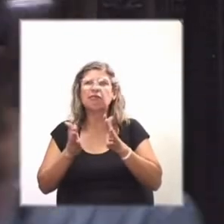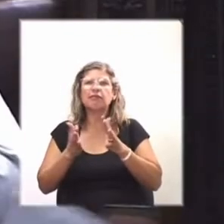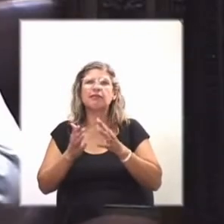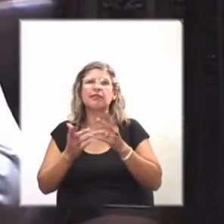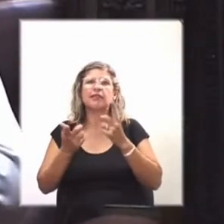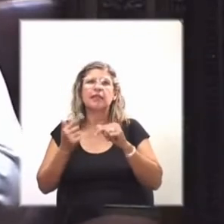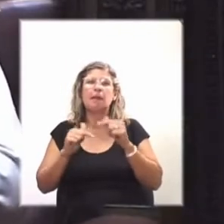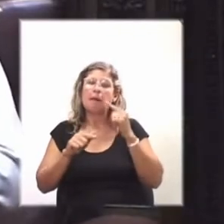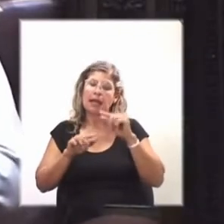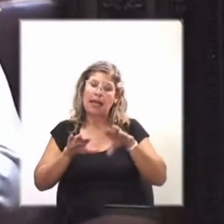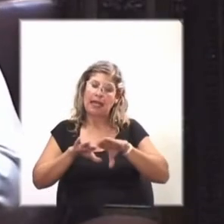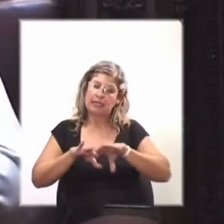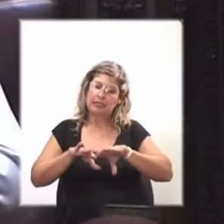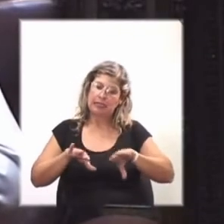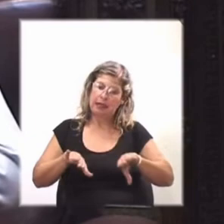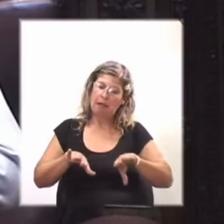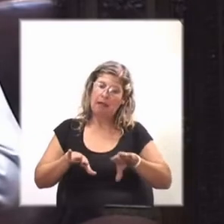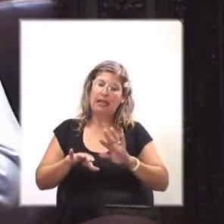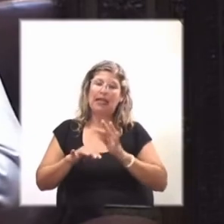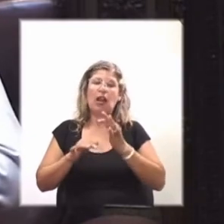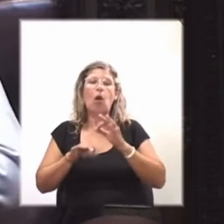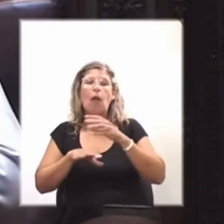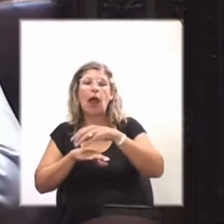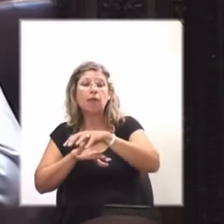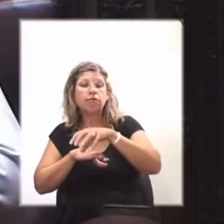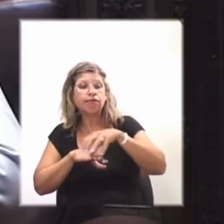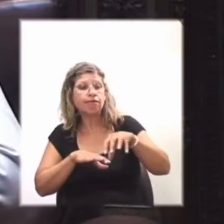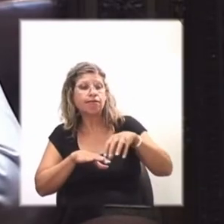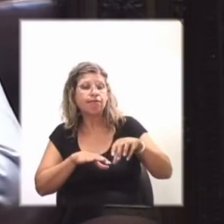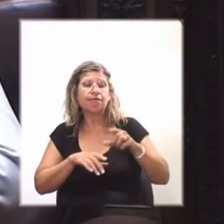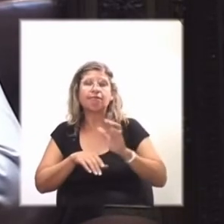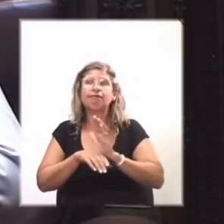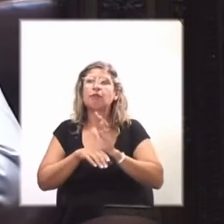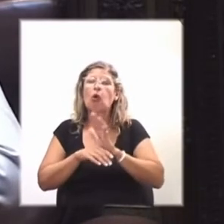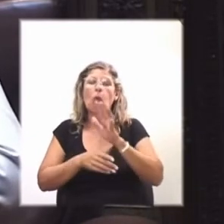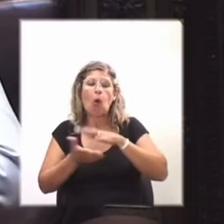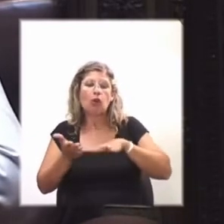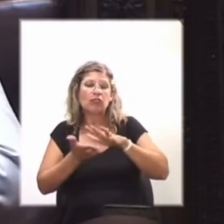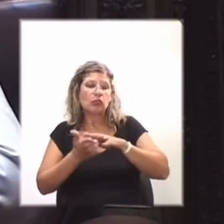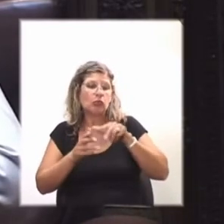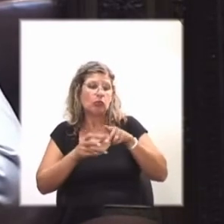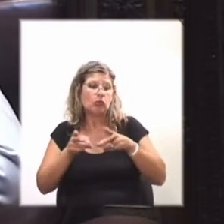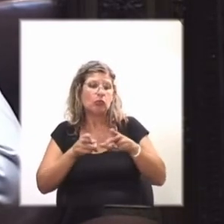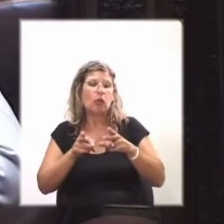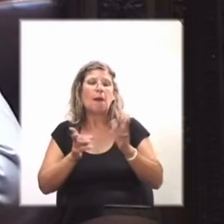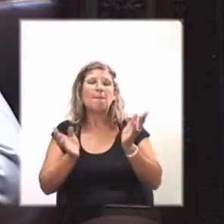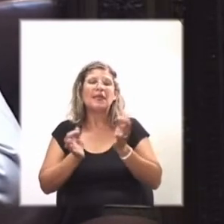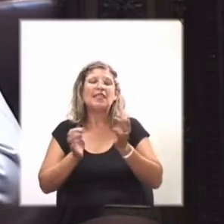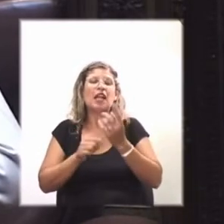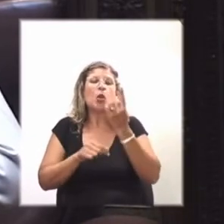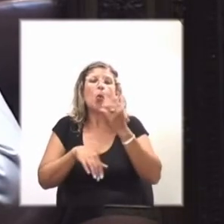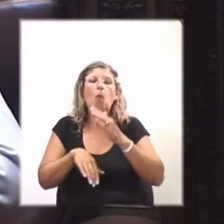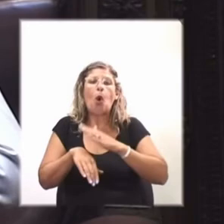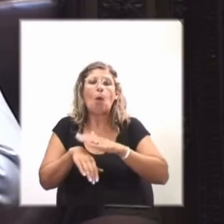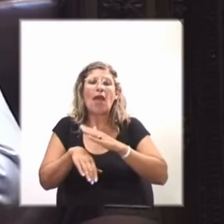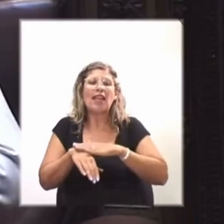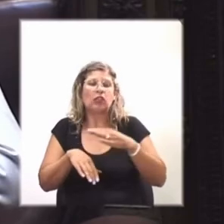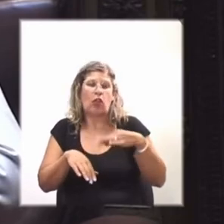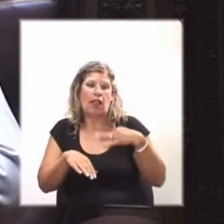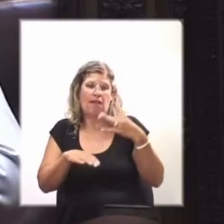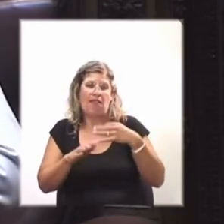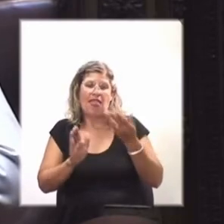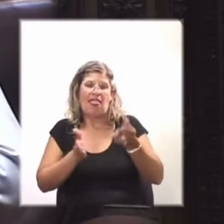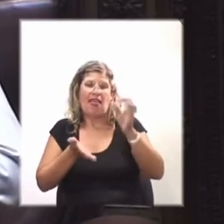para separar o para desmembrar como circunstancia puntual la expresión de un momento de la vida del